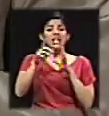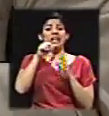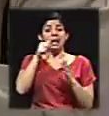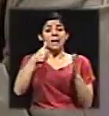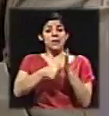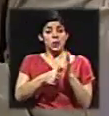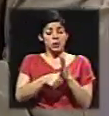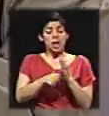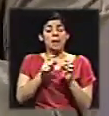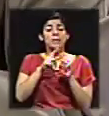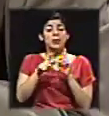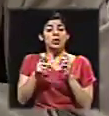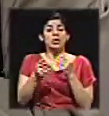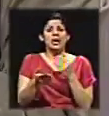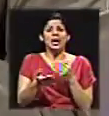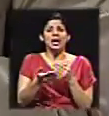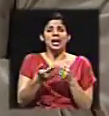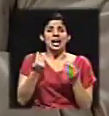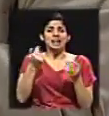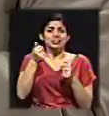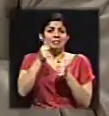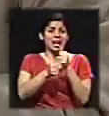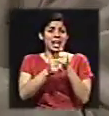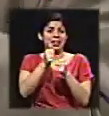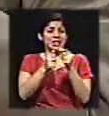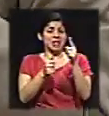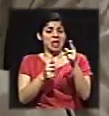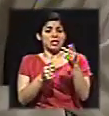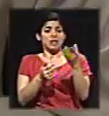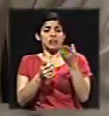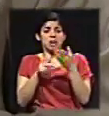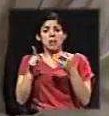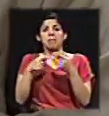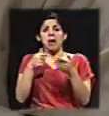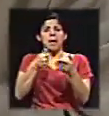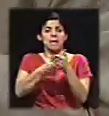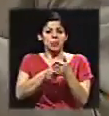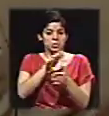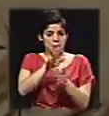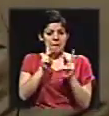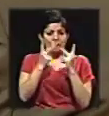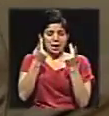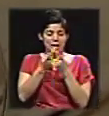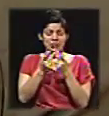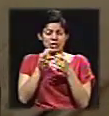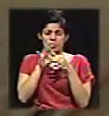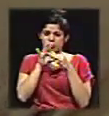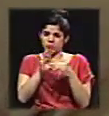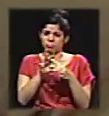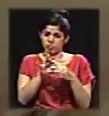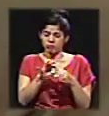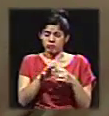que independientemente casi del candidato que les pongan, van a votar por ese partido.